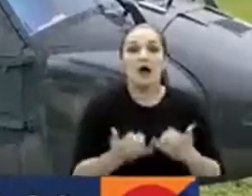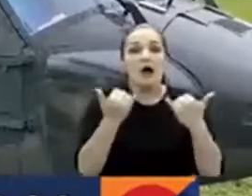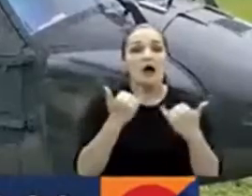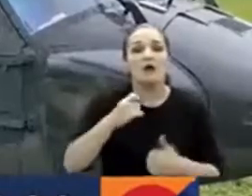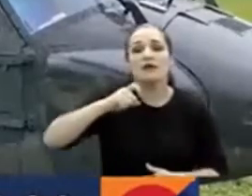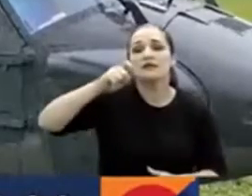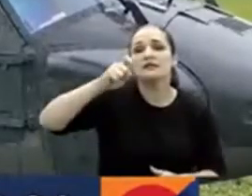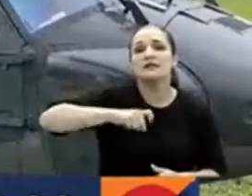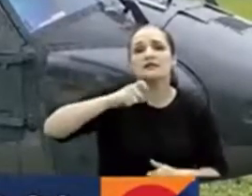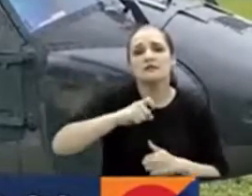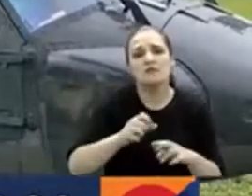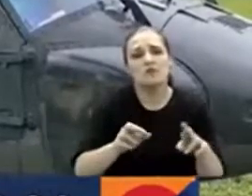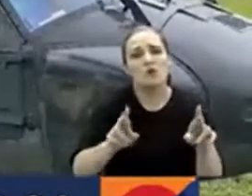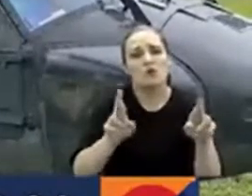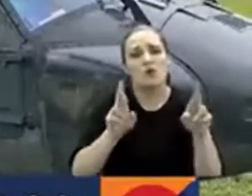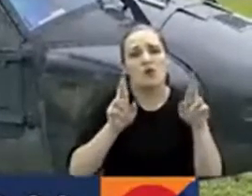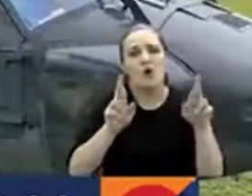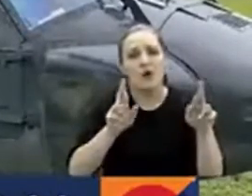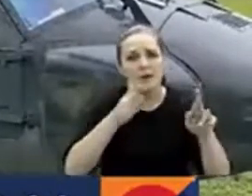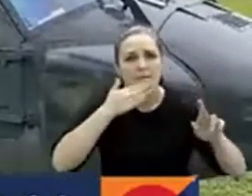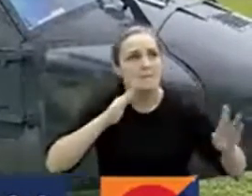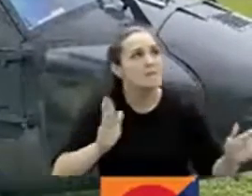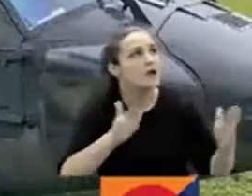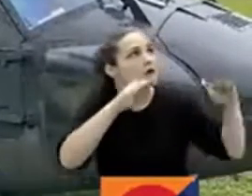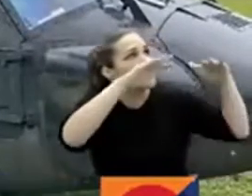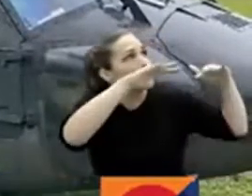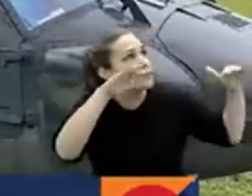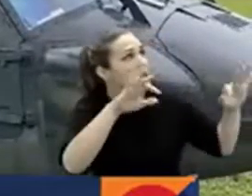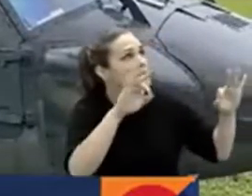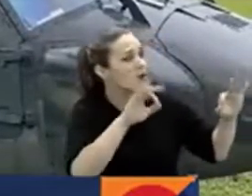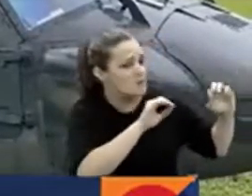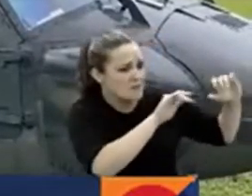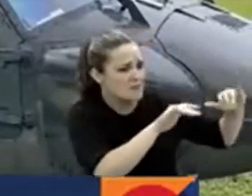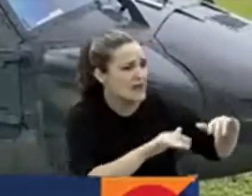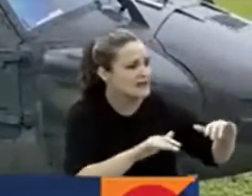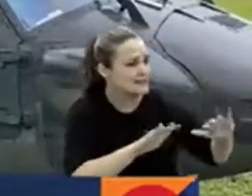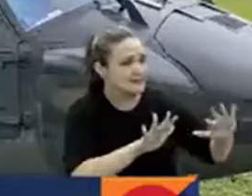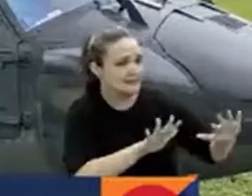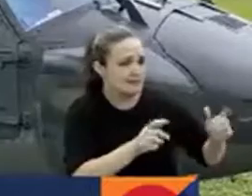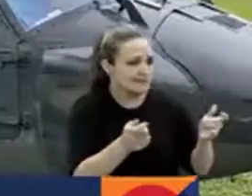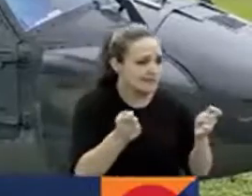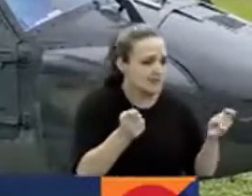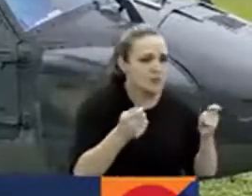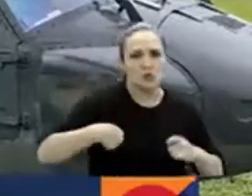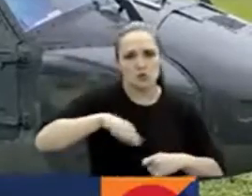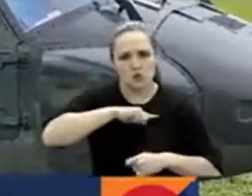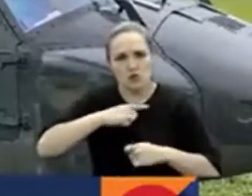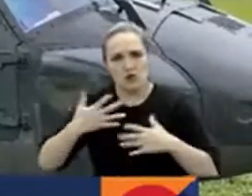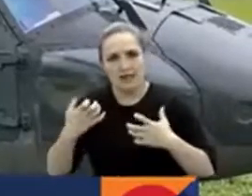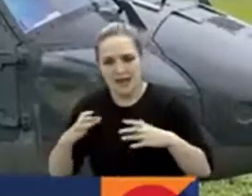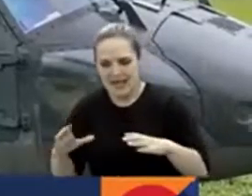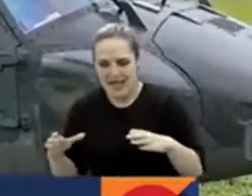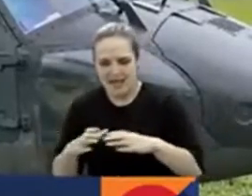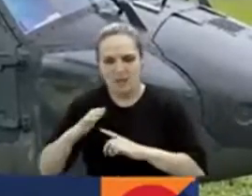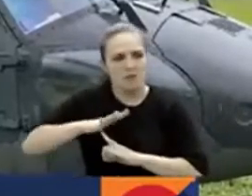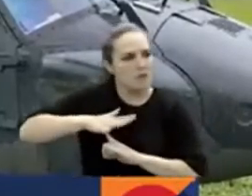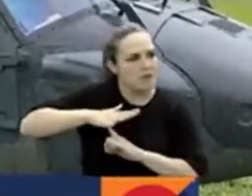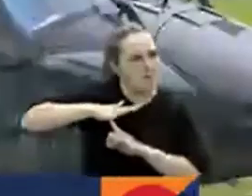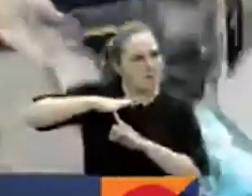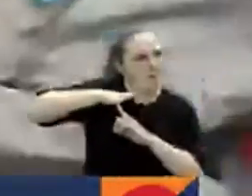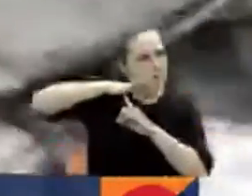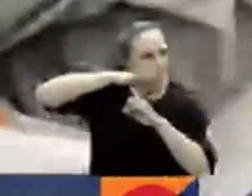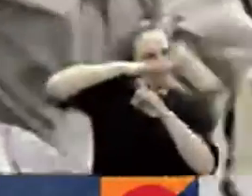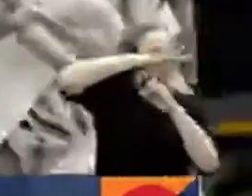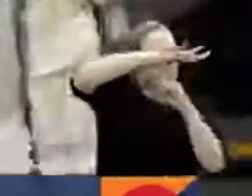que sigan las condiciones mejorando y que podamos salir con nuestro equipo de nuestro Ángel de la Fuerza Aérea Colombiana para que